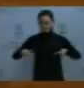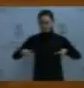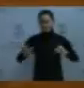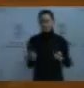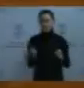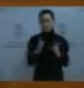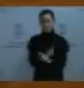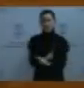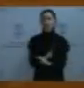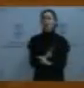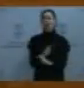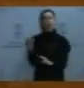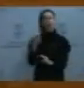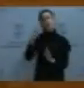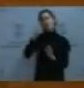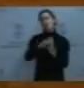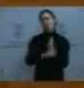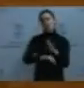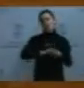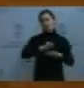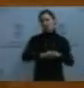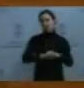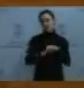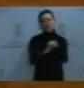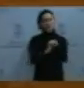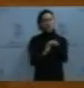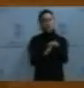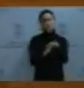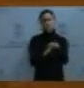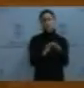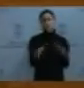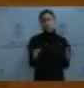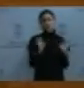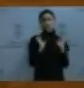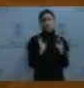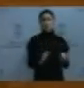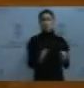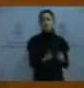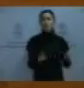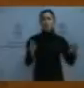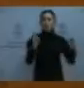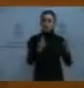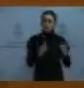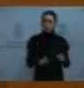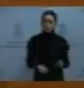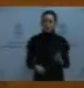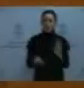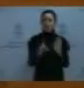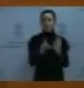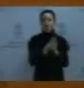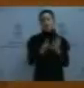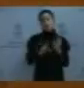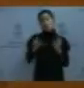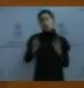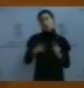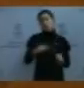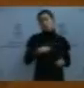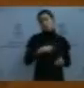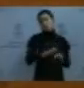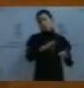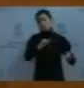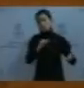obligados a cumplir la normativa y la interpretación que de ella ha hecho reiteradamente la jurisprudencia. Estos son, en principio,